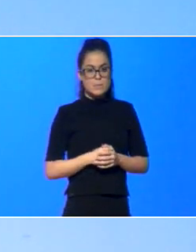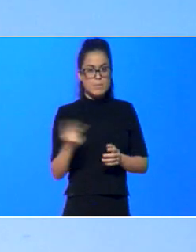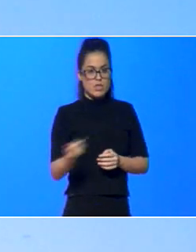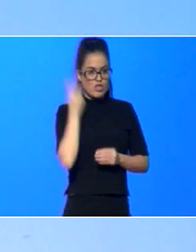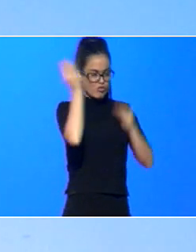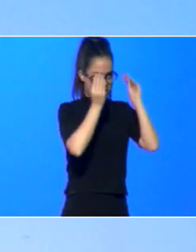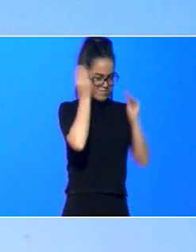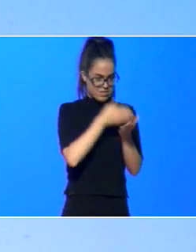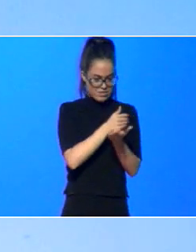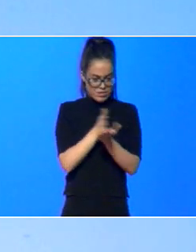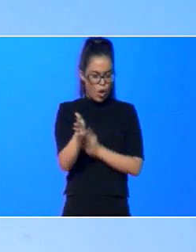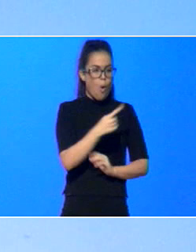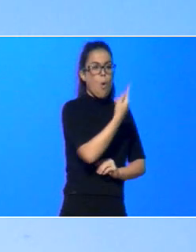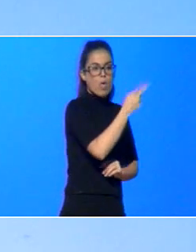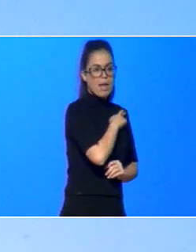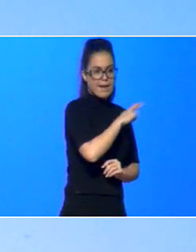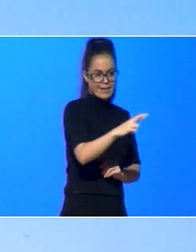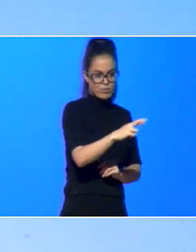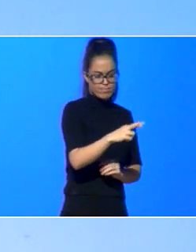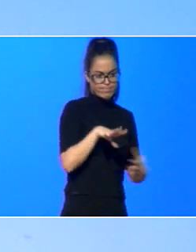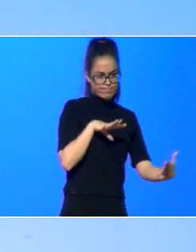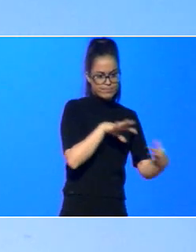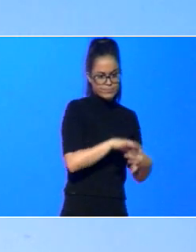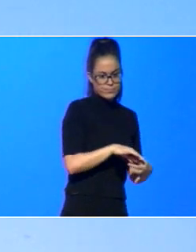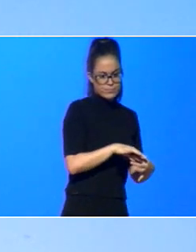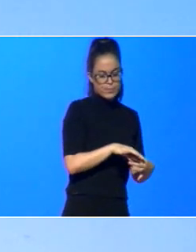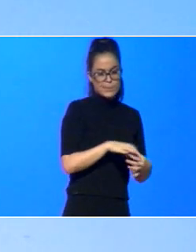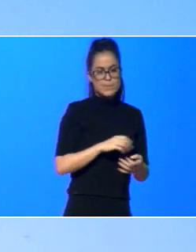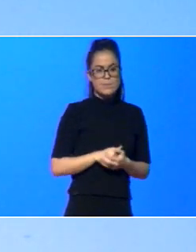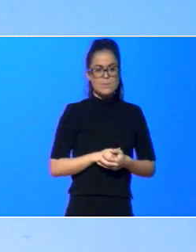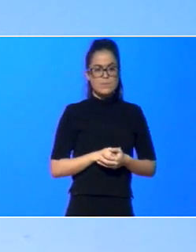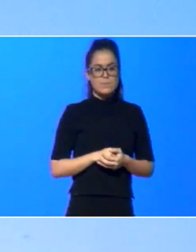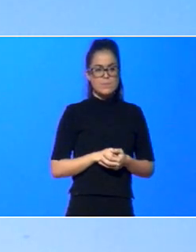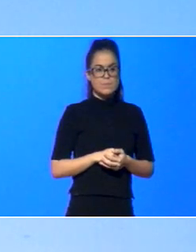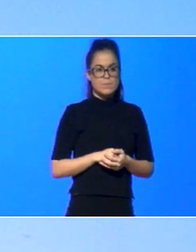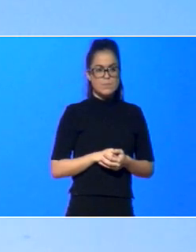reflexiones una de corte religioso bueno que hace referencia